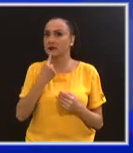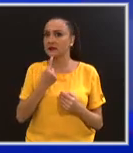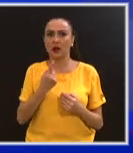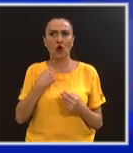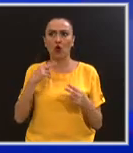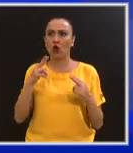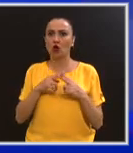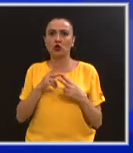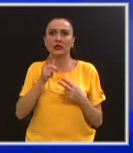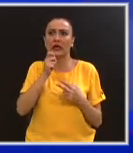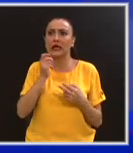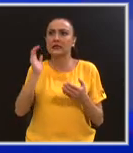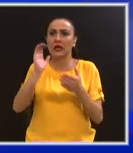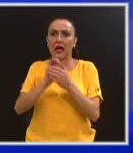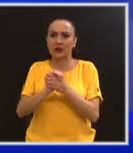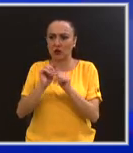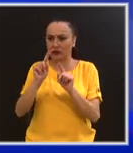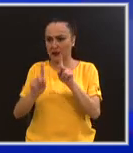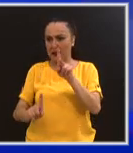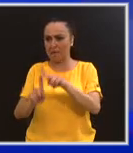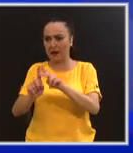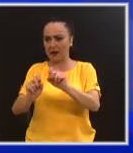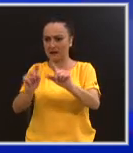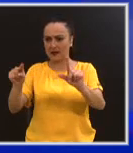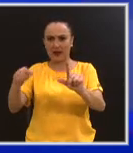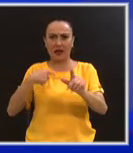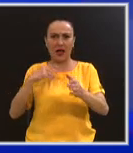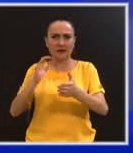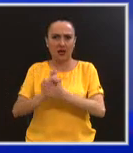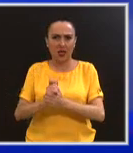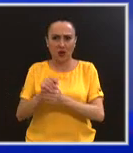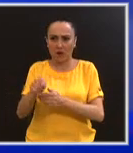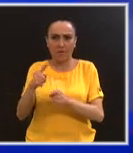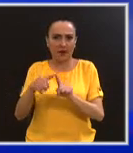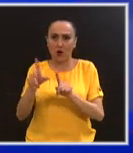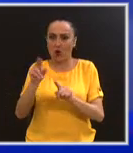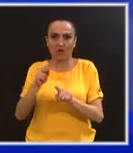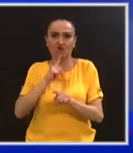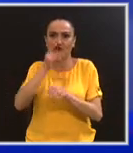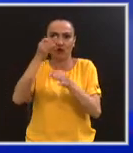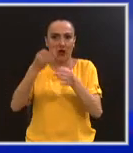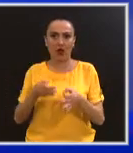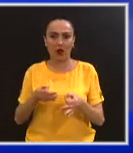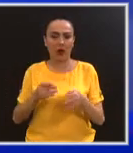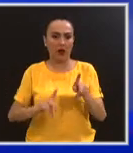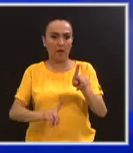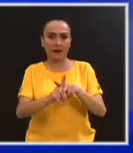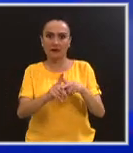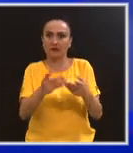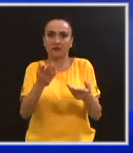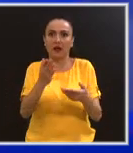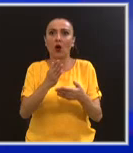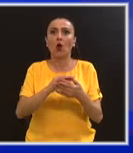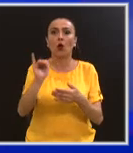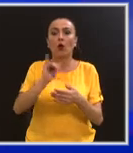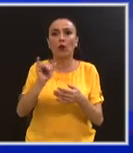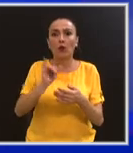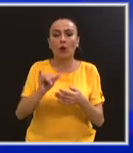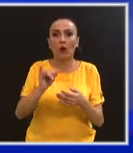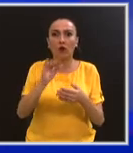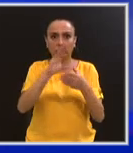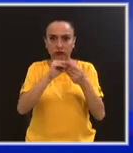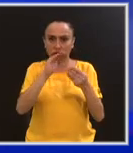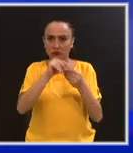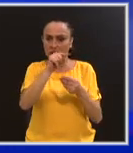desconocen la existencia o la legitimidad de ese matrimonio en el que aparecen y en algunos casos como los nos lo